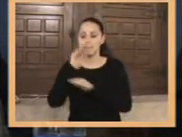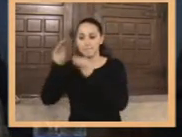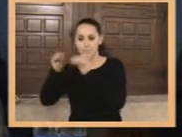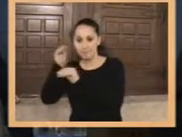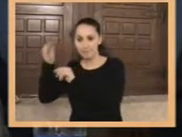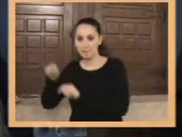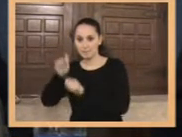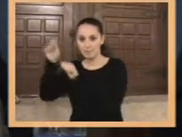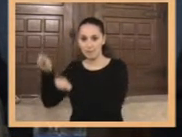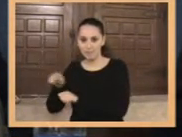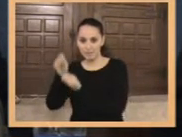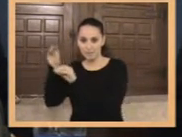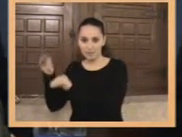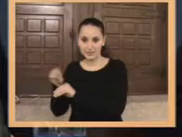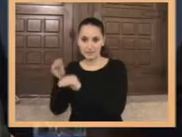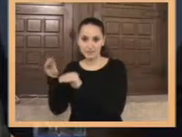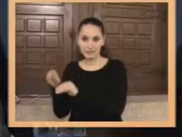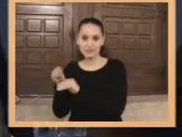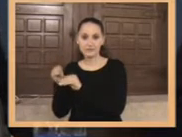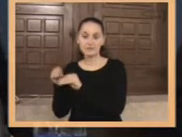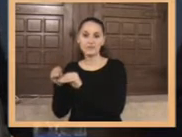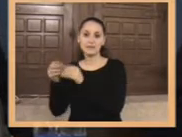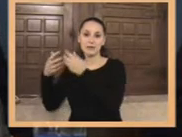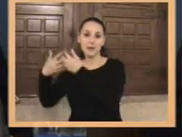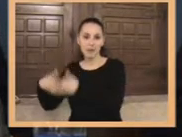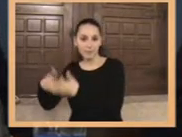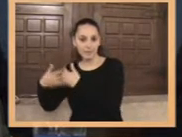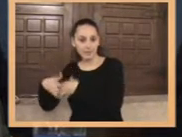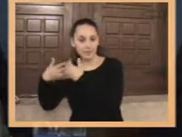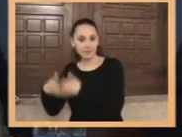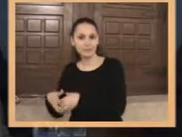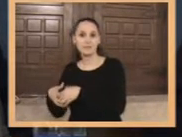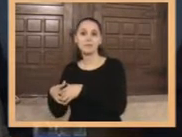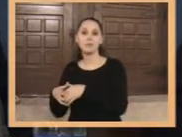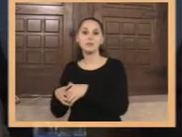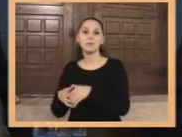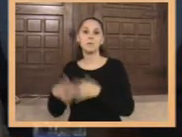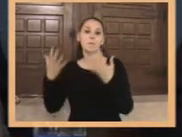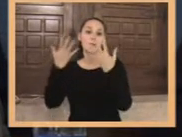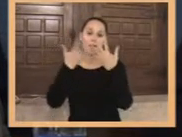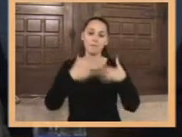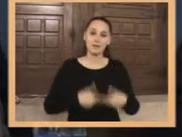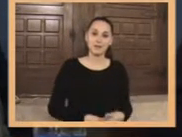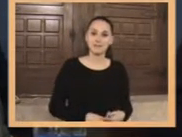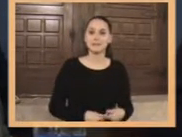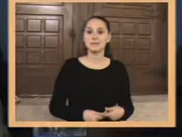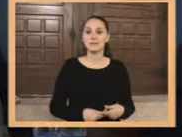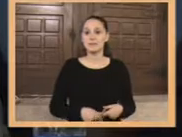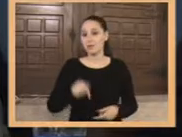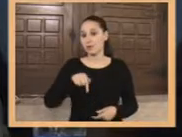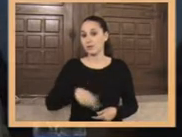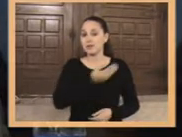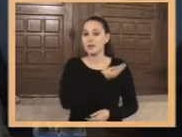Eso vale. Como saben, nosotros hemos tenido que introducir en el presupuesto este año una cantidad muy notable para poder